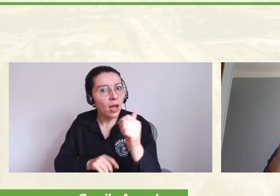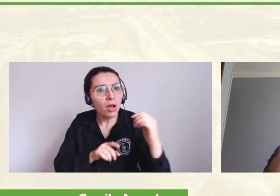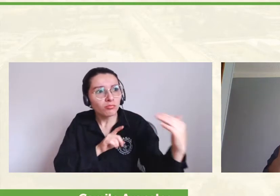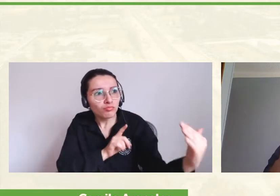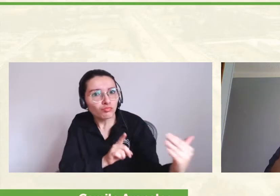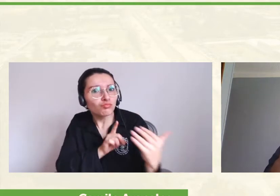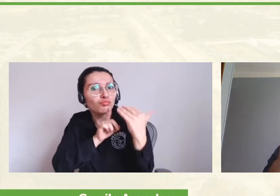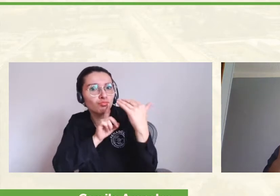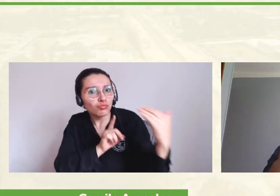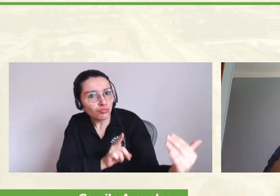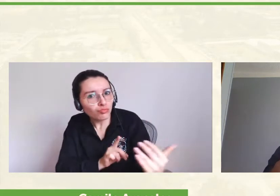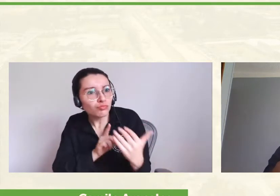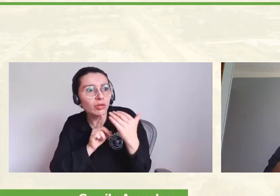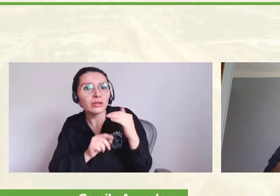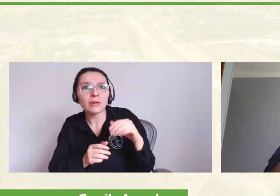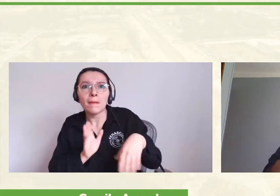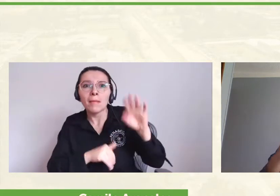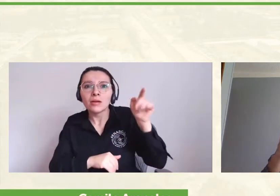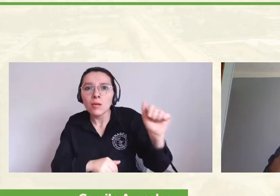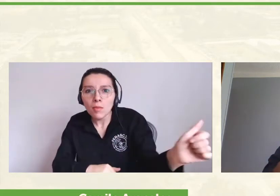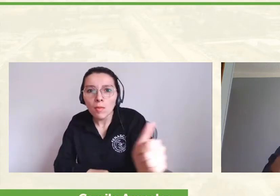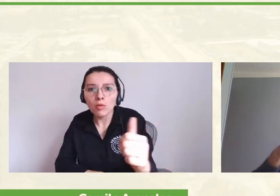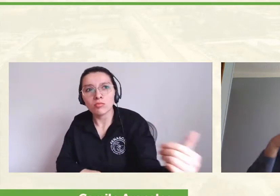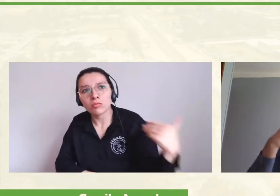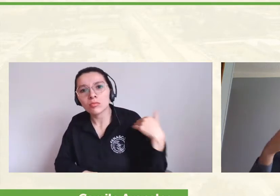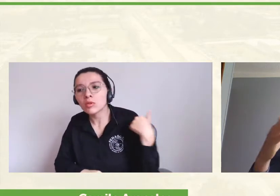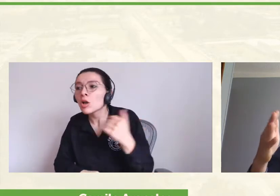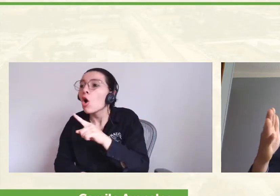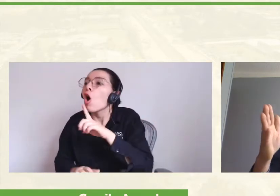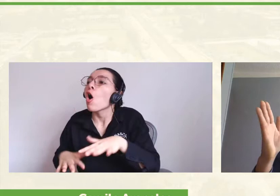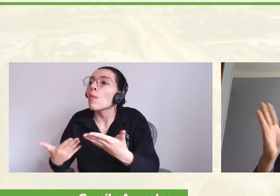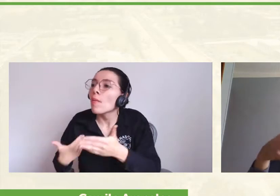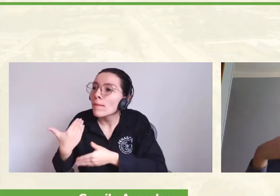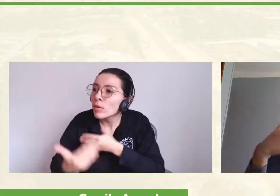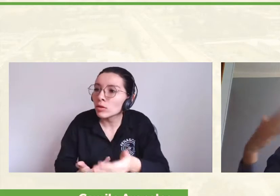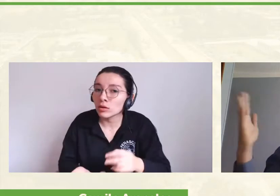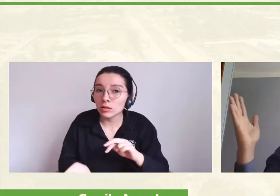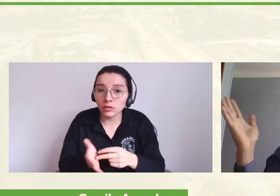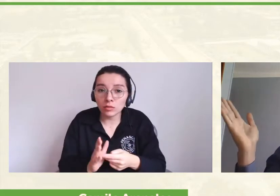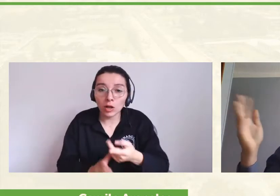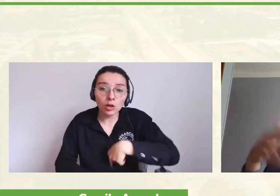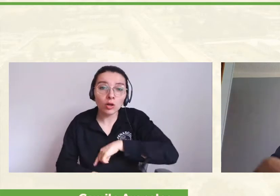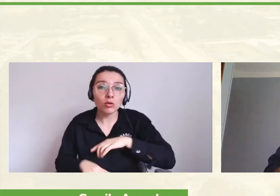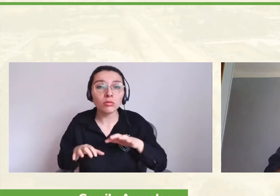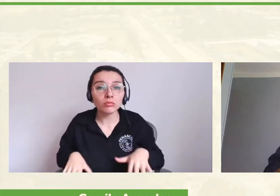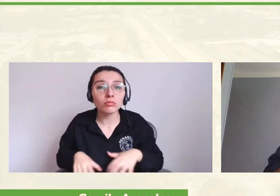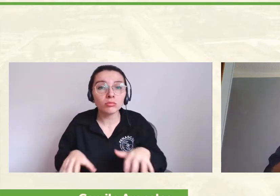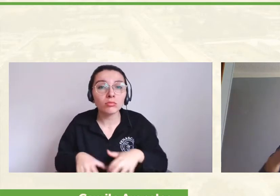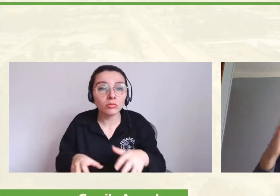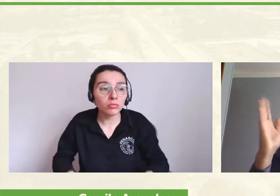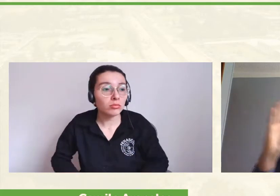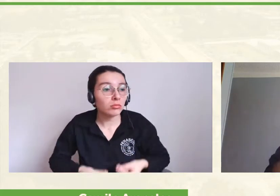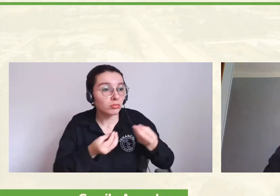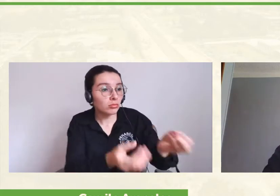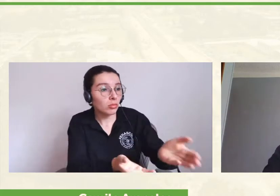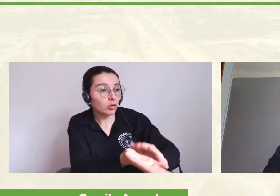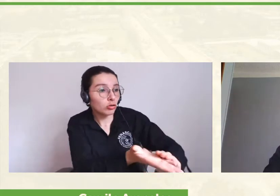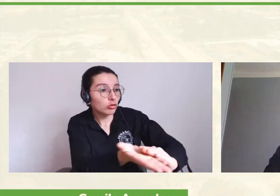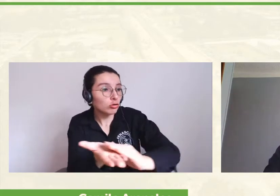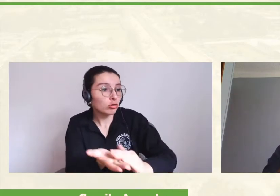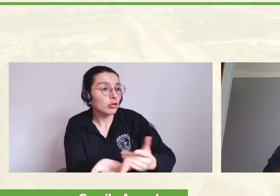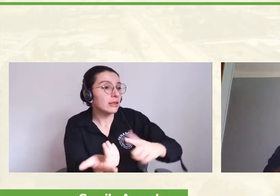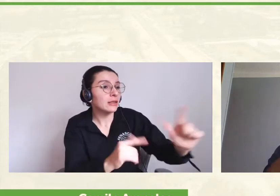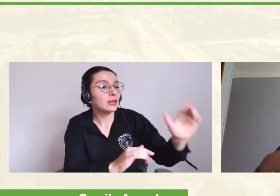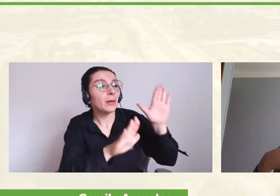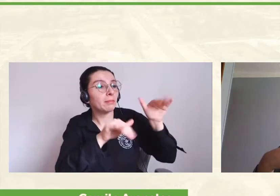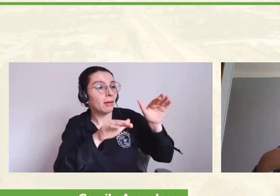sabiendo en qué va el proceso. No es como que simplemente empezamos a ejecutar y al final se les dice, esto es lo que se les va a hacer, listo,